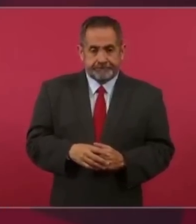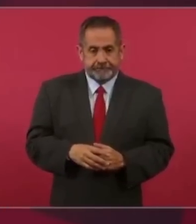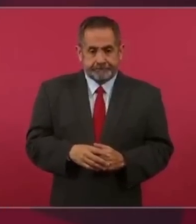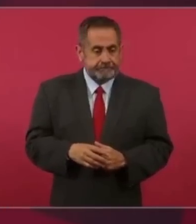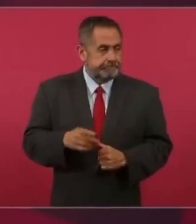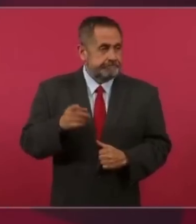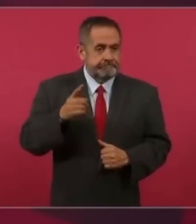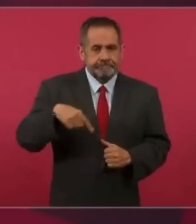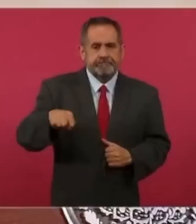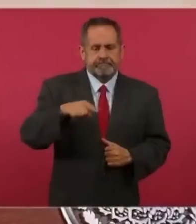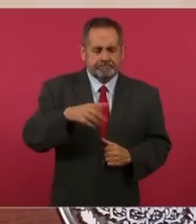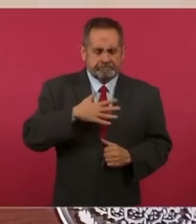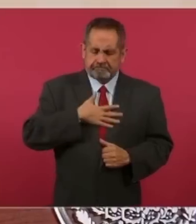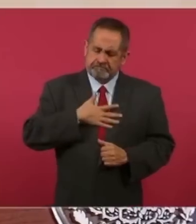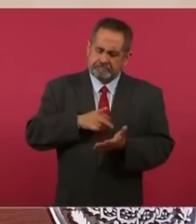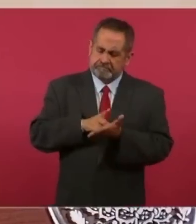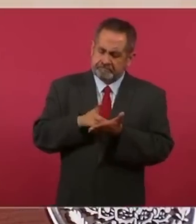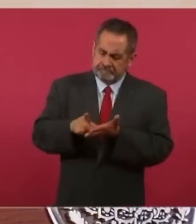ejercieron su derecho